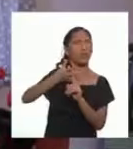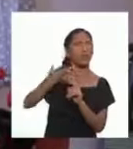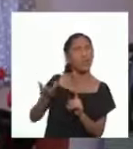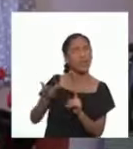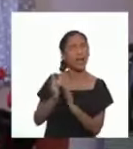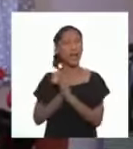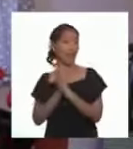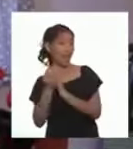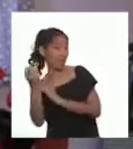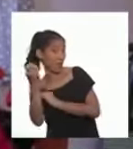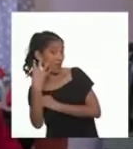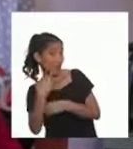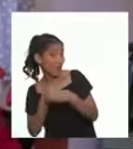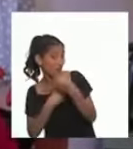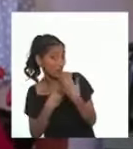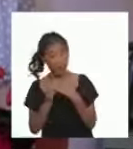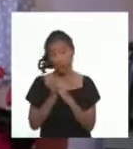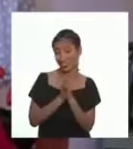me contó!